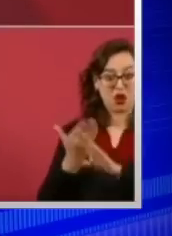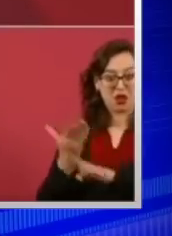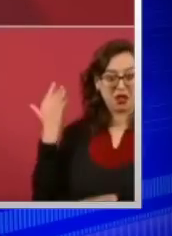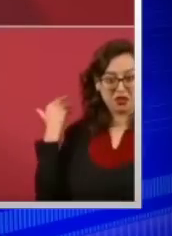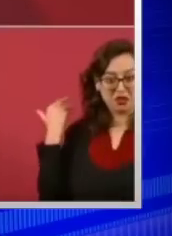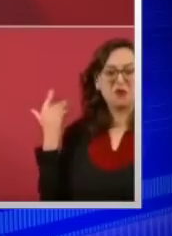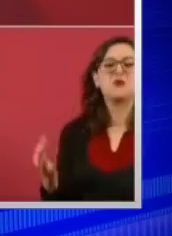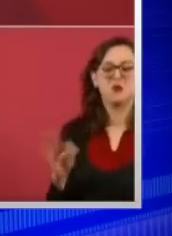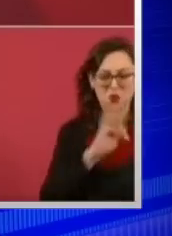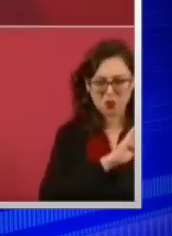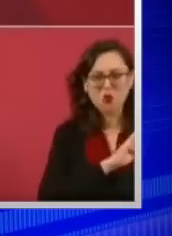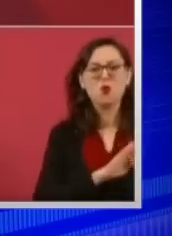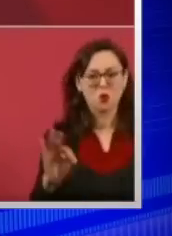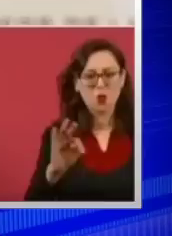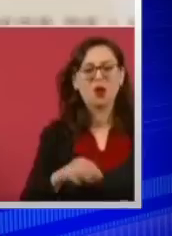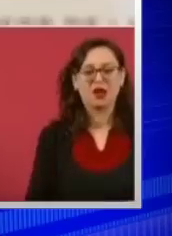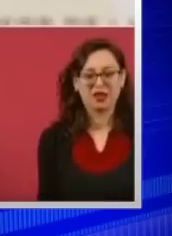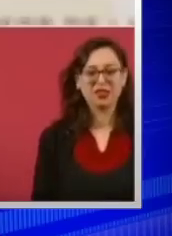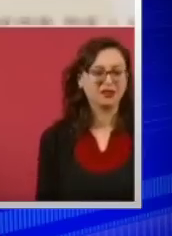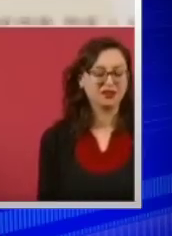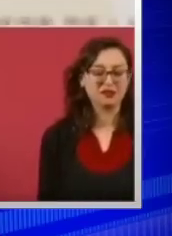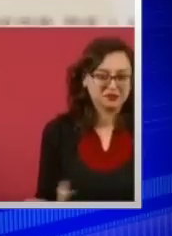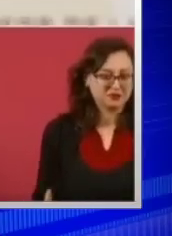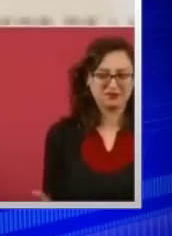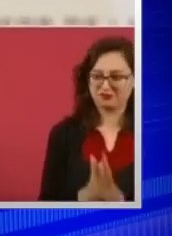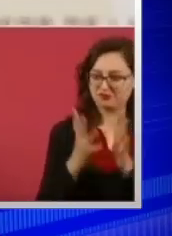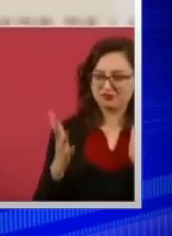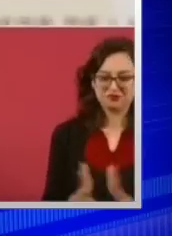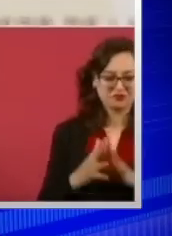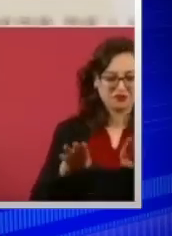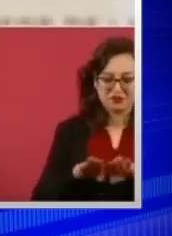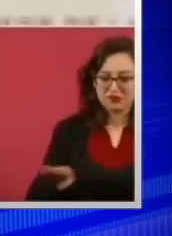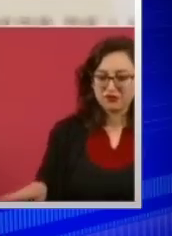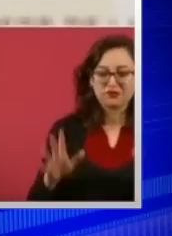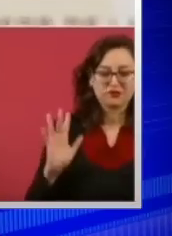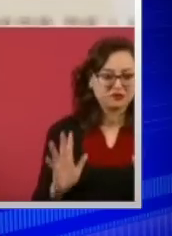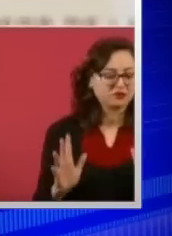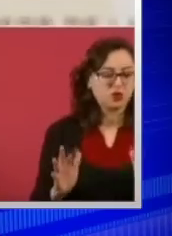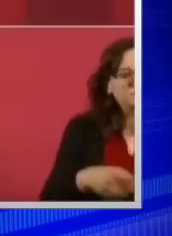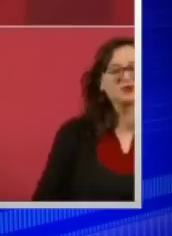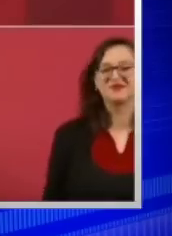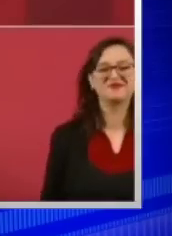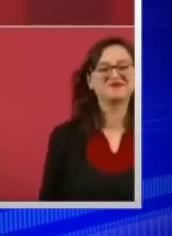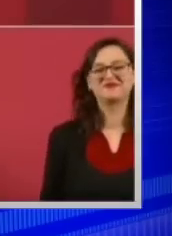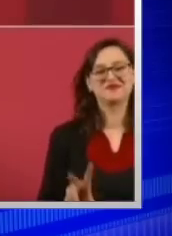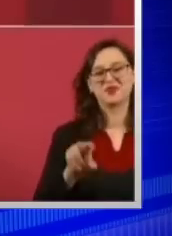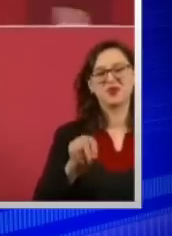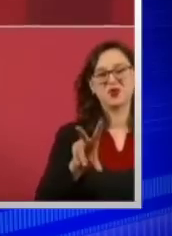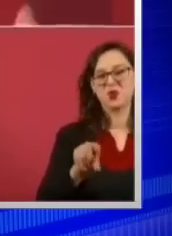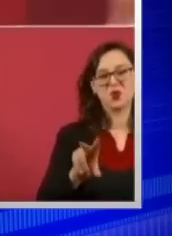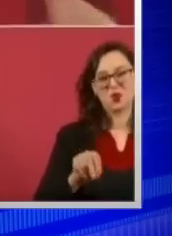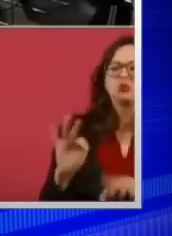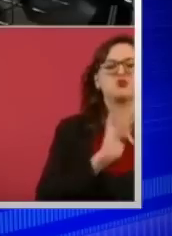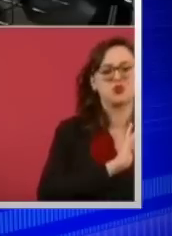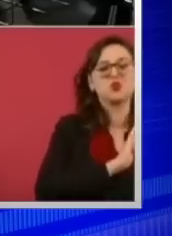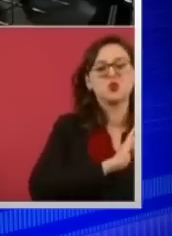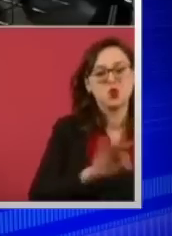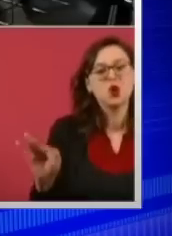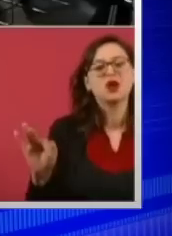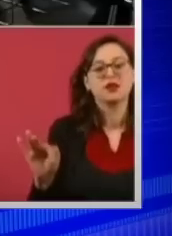en la democracia menos porque es el pueblo que manda pero hay que